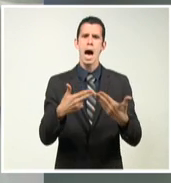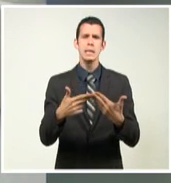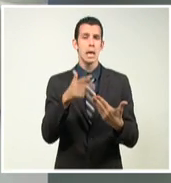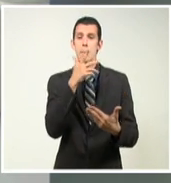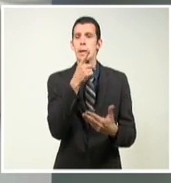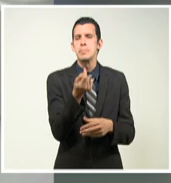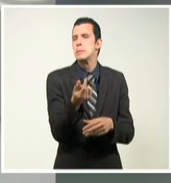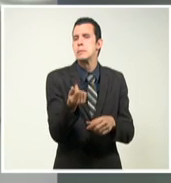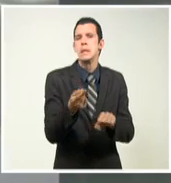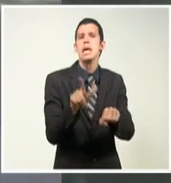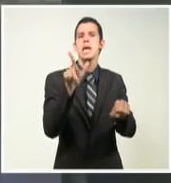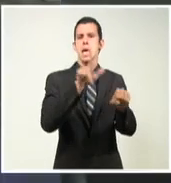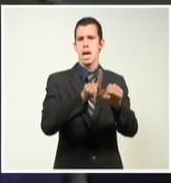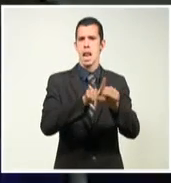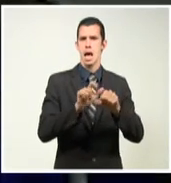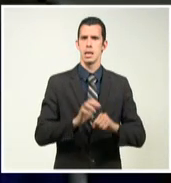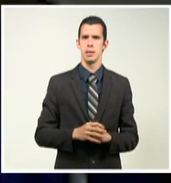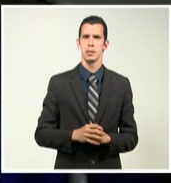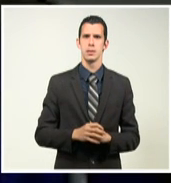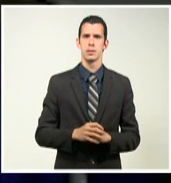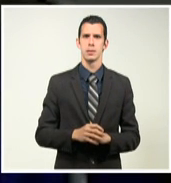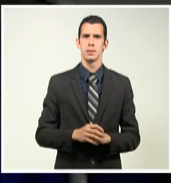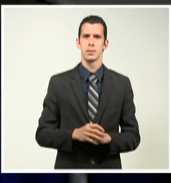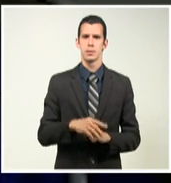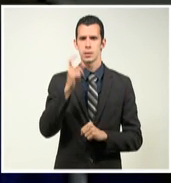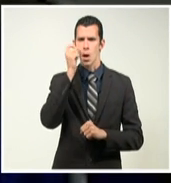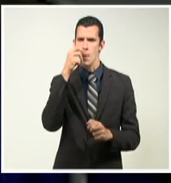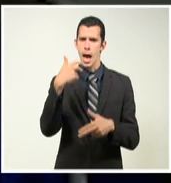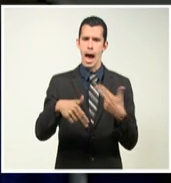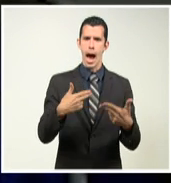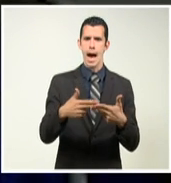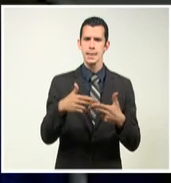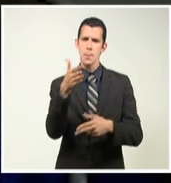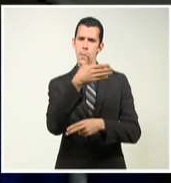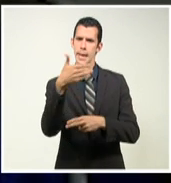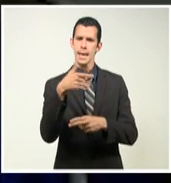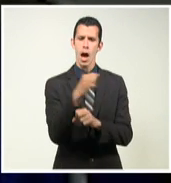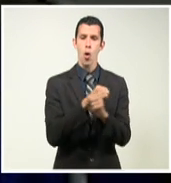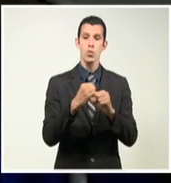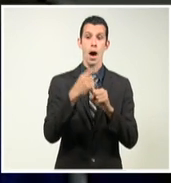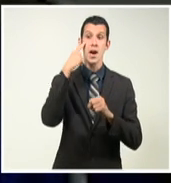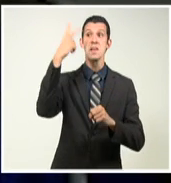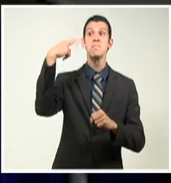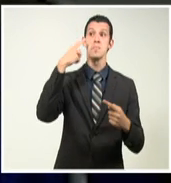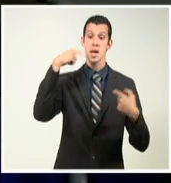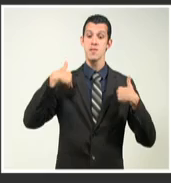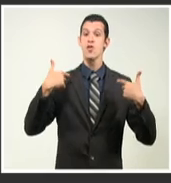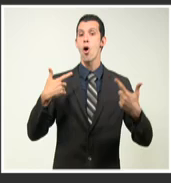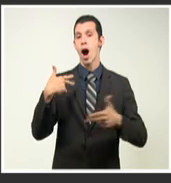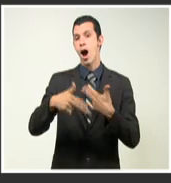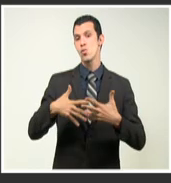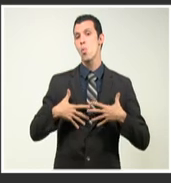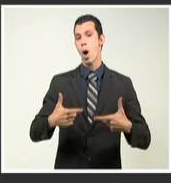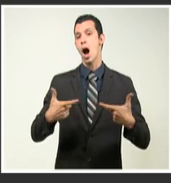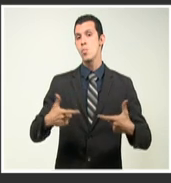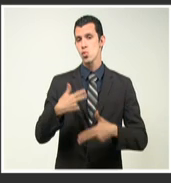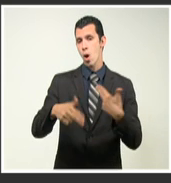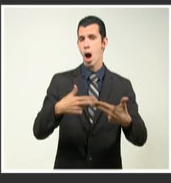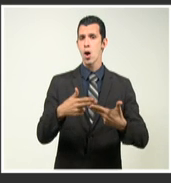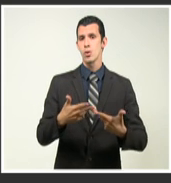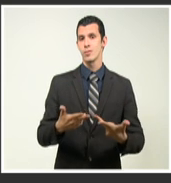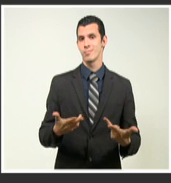pseudoarte donde lo grotesco, lo provocativo, todo esto se vuelve divisivo e irrespetuoso. Michael